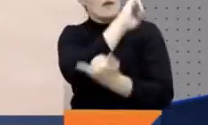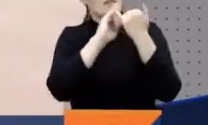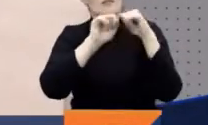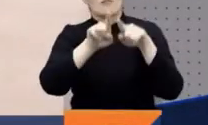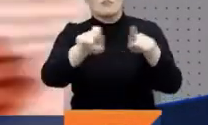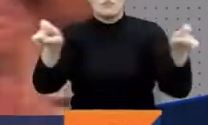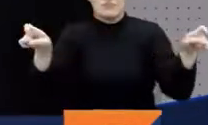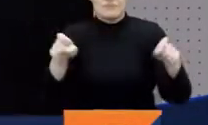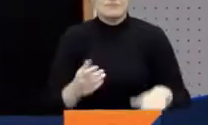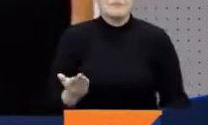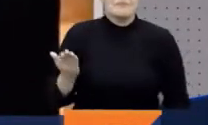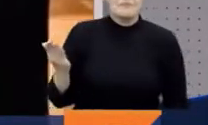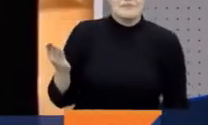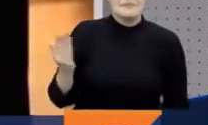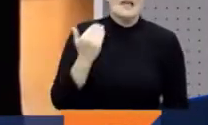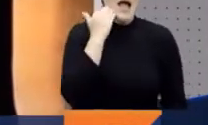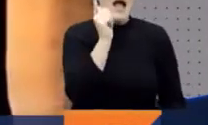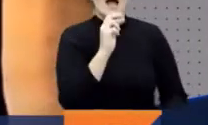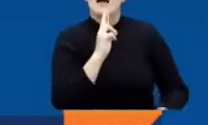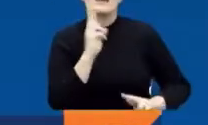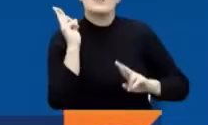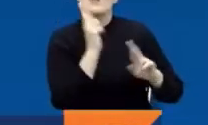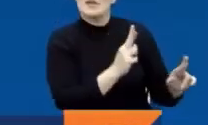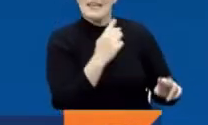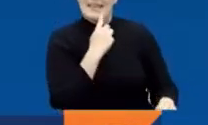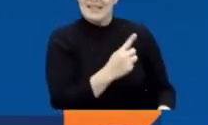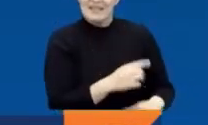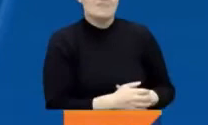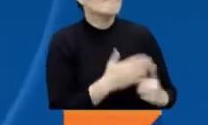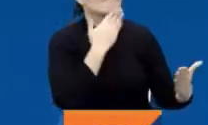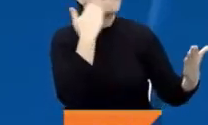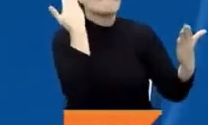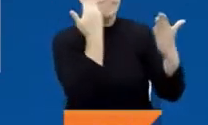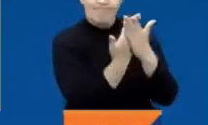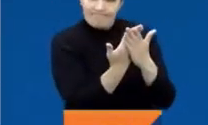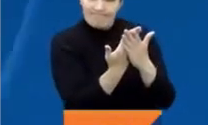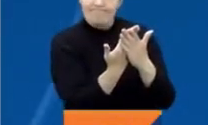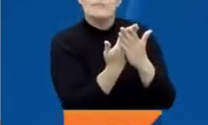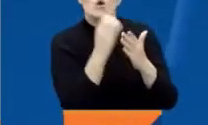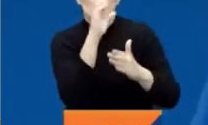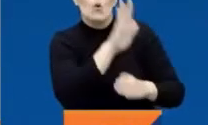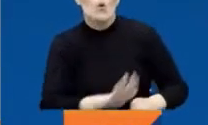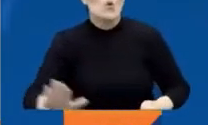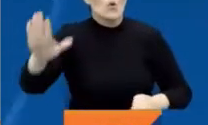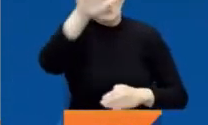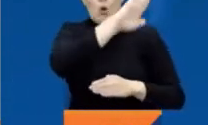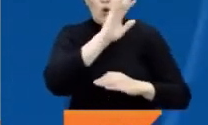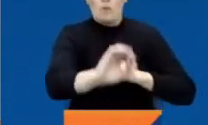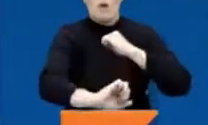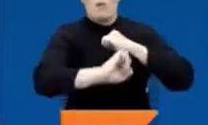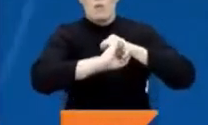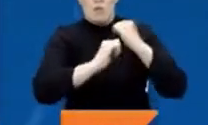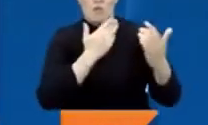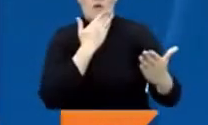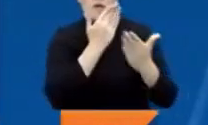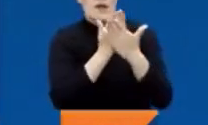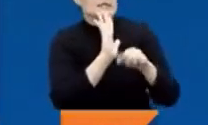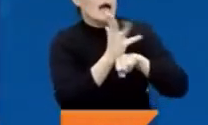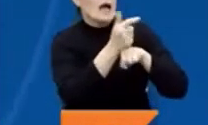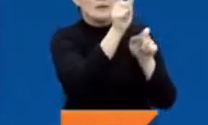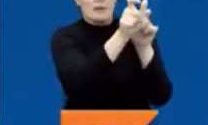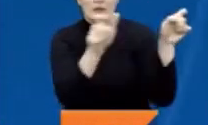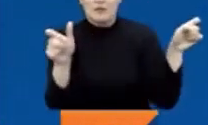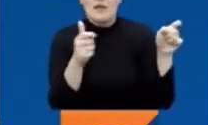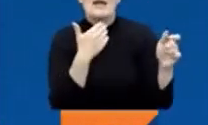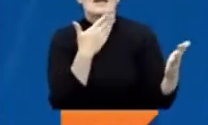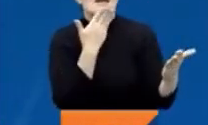diversa. Ariza respondió con el siguiente trino. Gracias a los artistas del país que nos dan su respaldo, gracias a mis compas